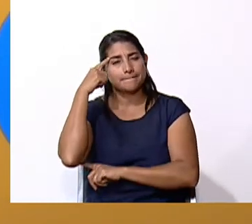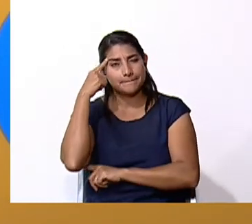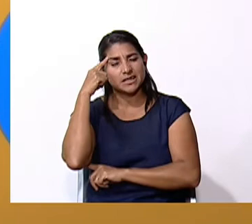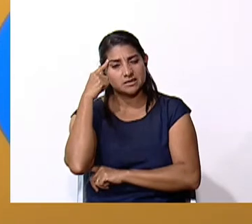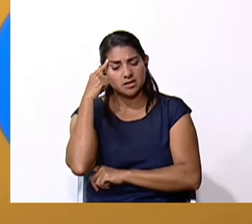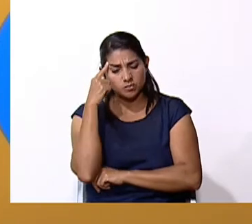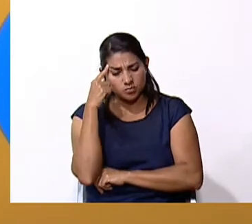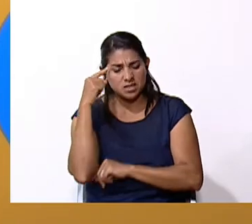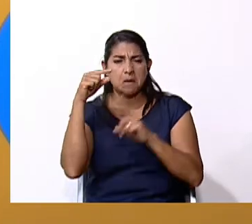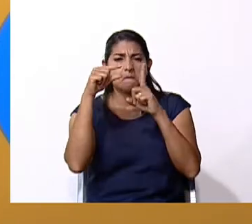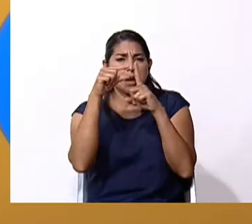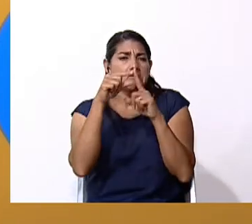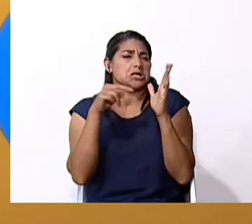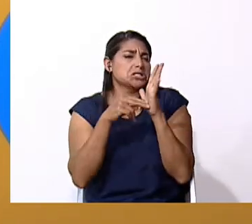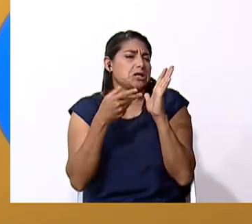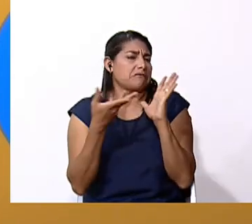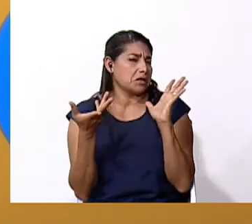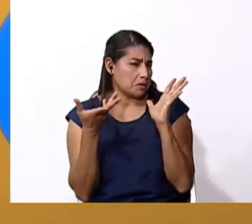qué suena?